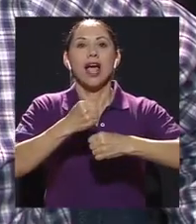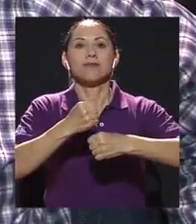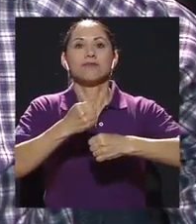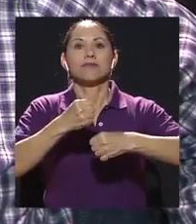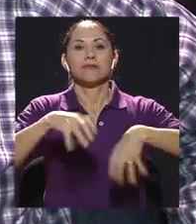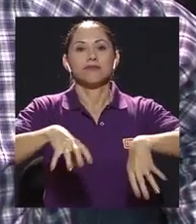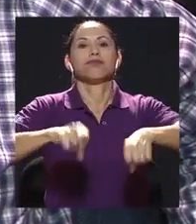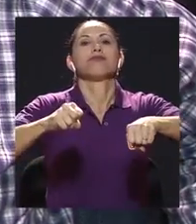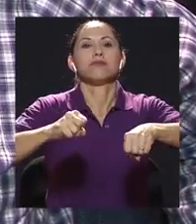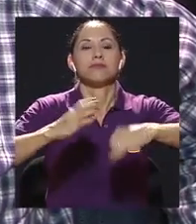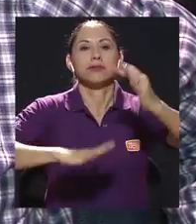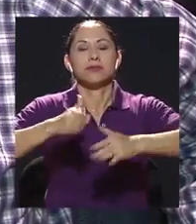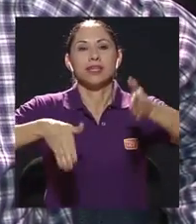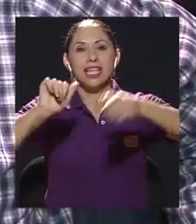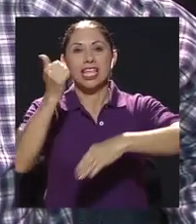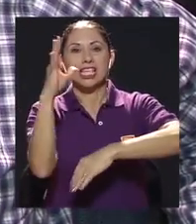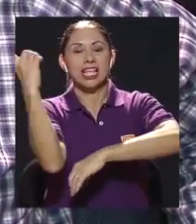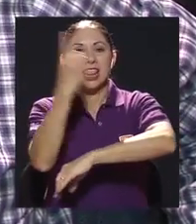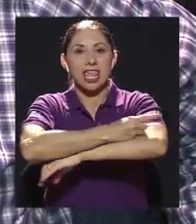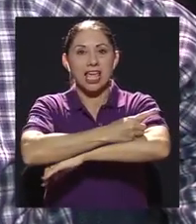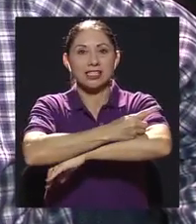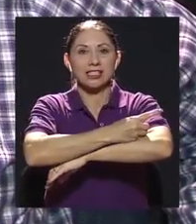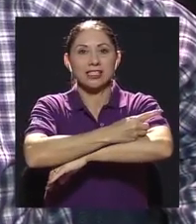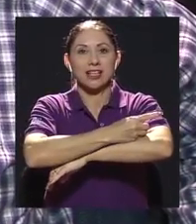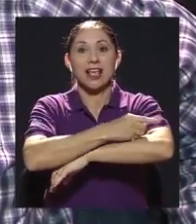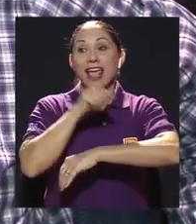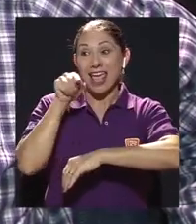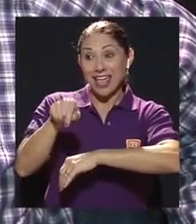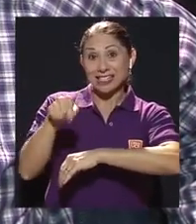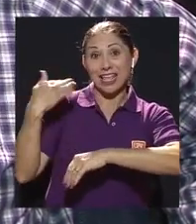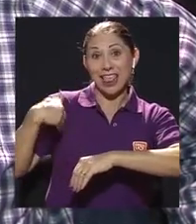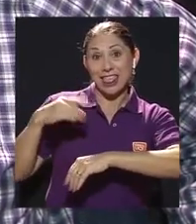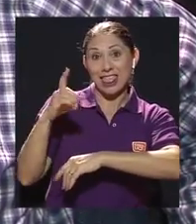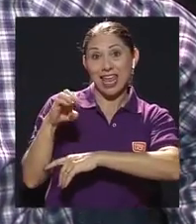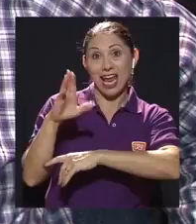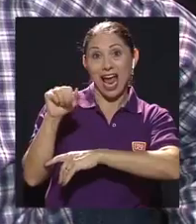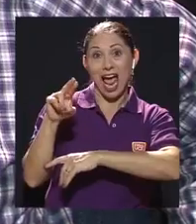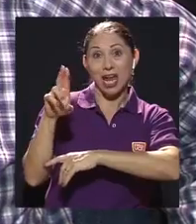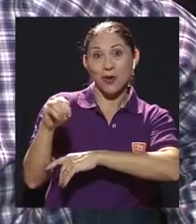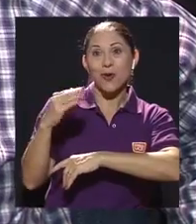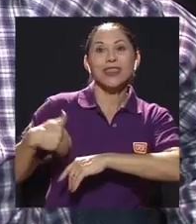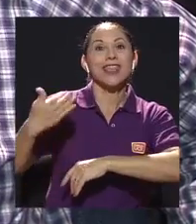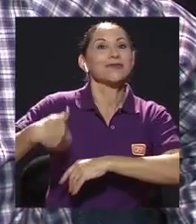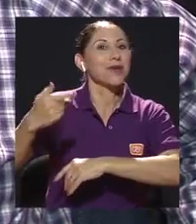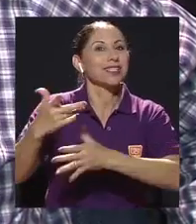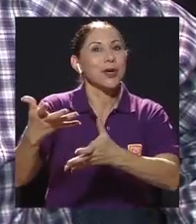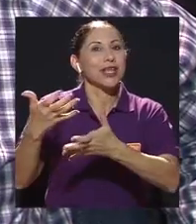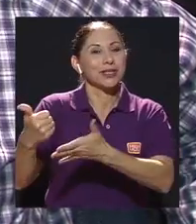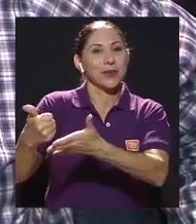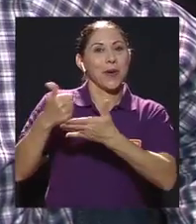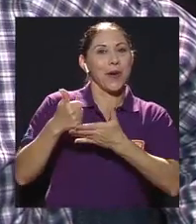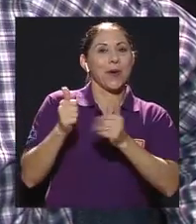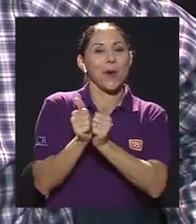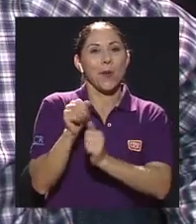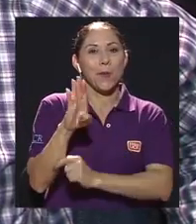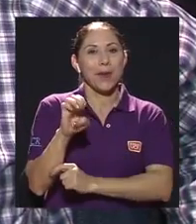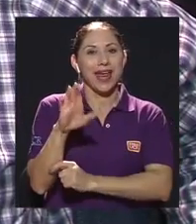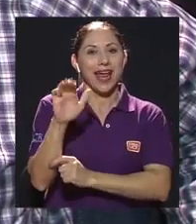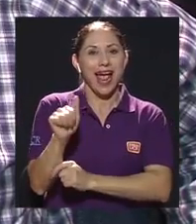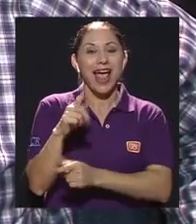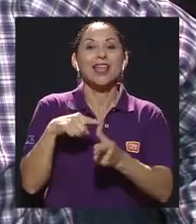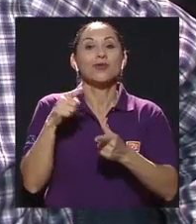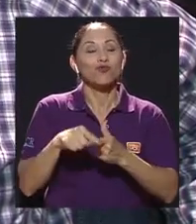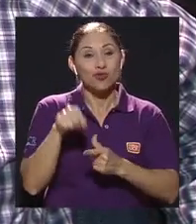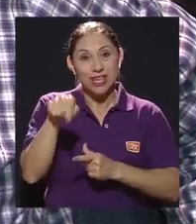días. Eso fue lo que generó que este decano después me torpedeara la beca. Pero yo diría que fue una de las